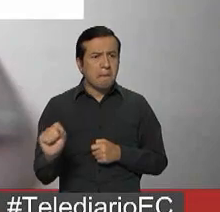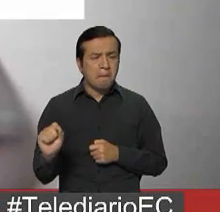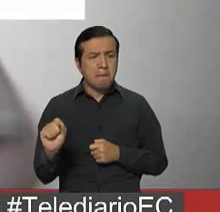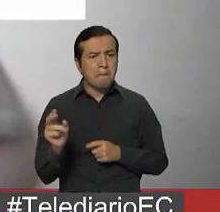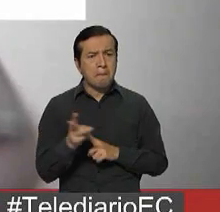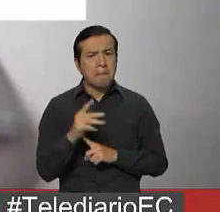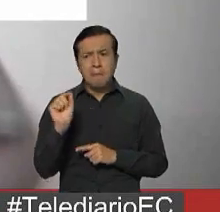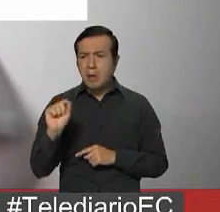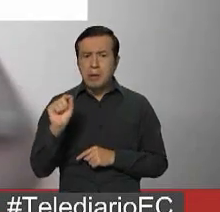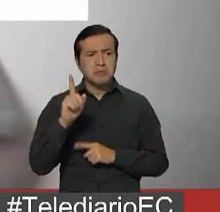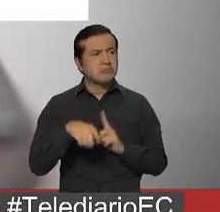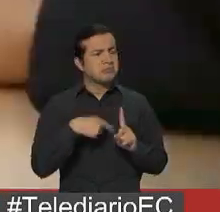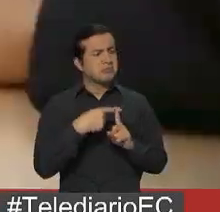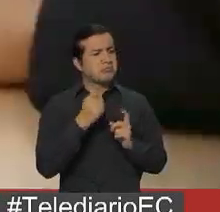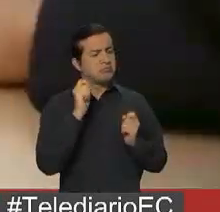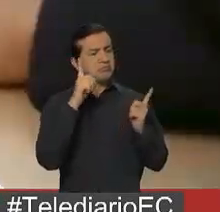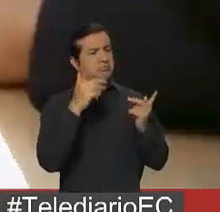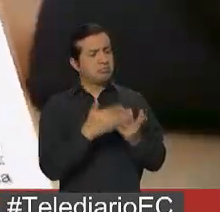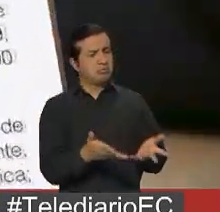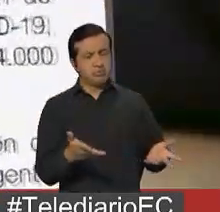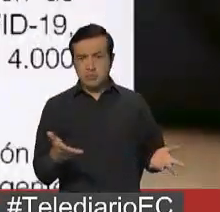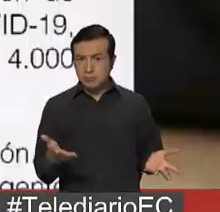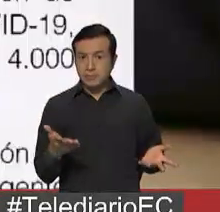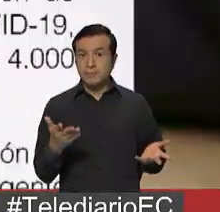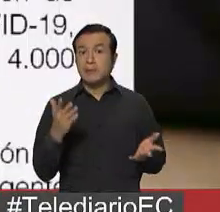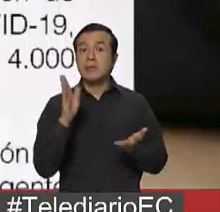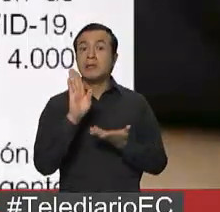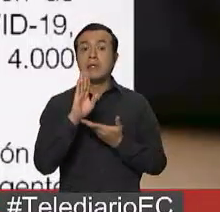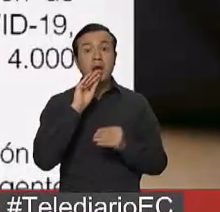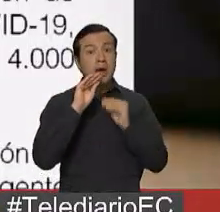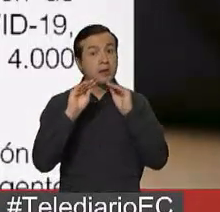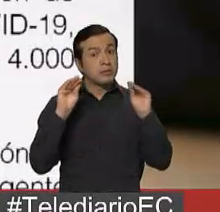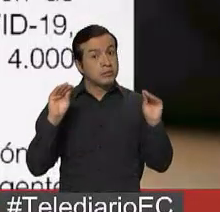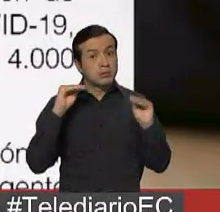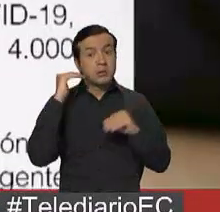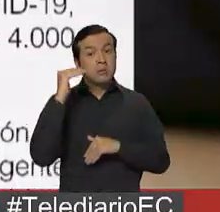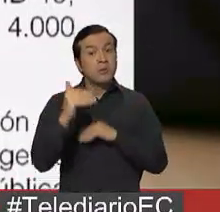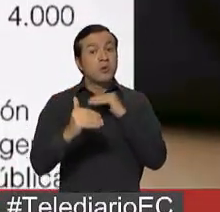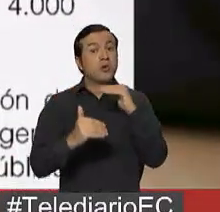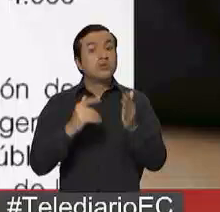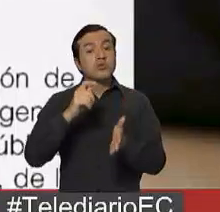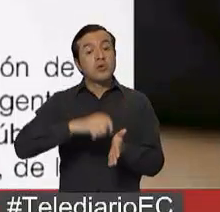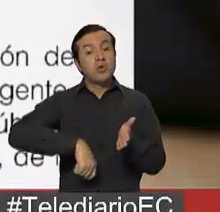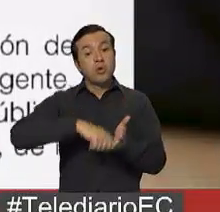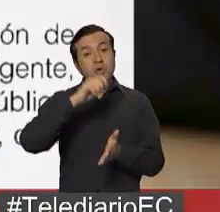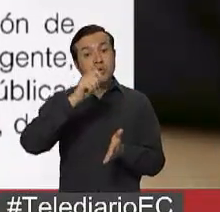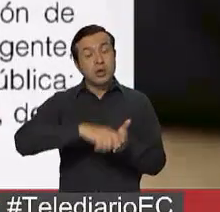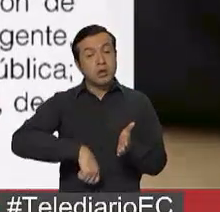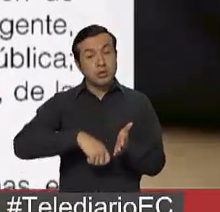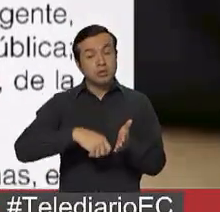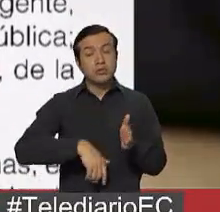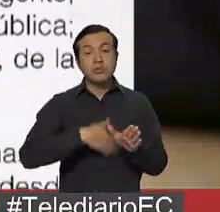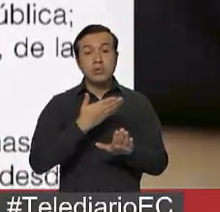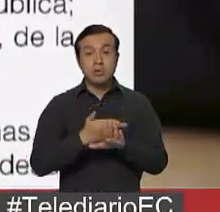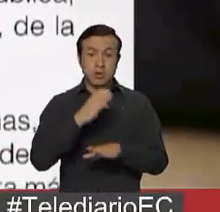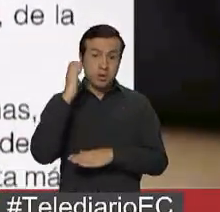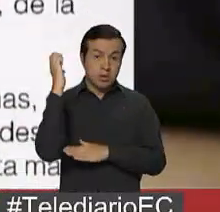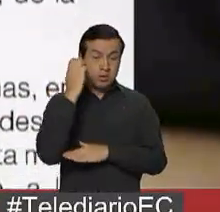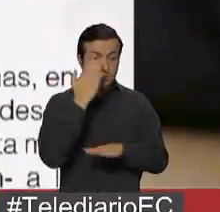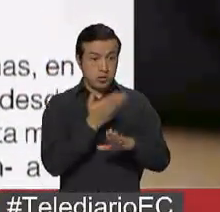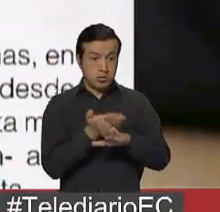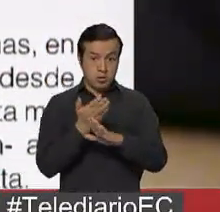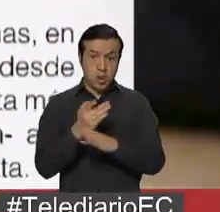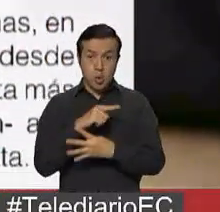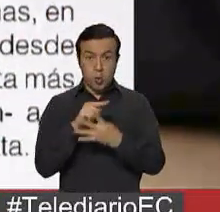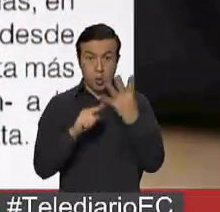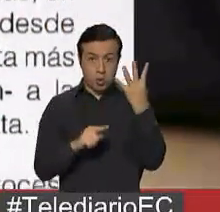de las bolsas de cadáveres sin embargo el ies dijo que el proceso se realizó bajo la modalidad de contratación en situ emergencia que